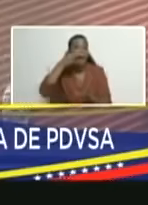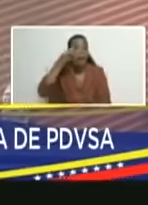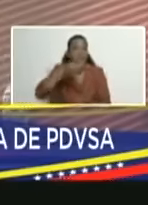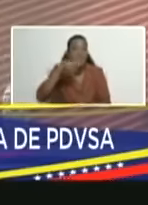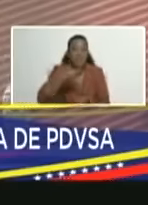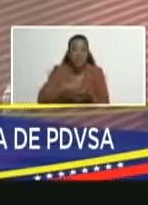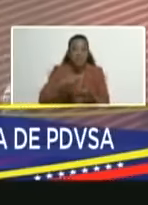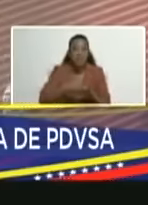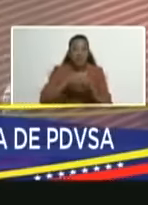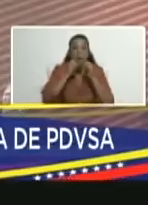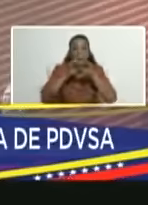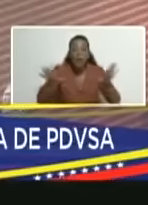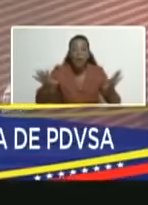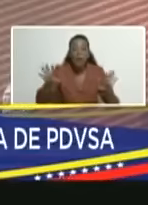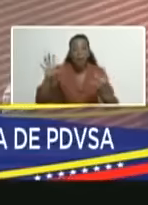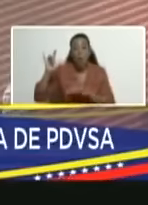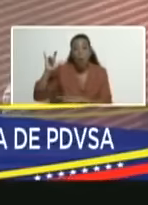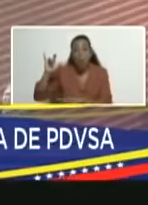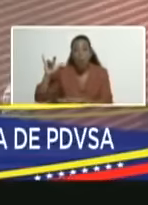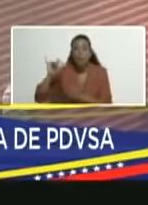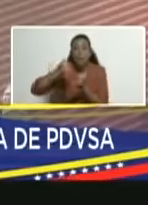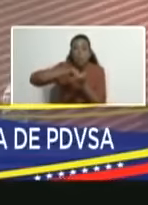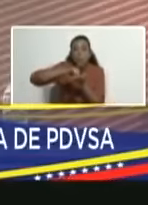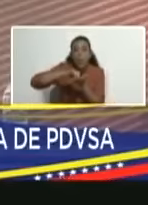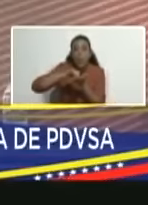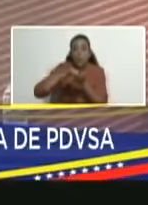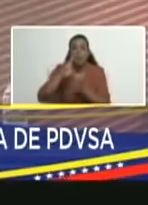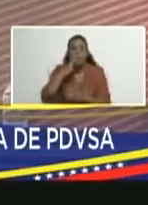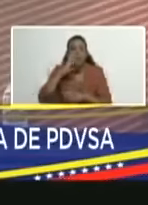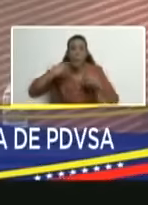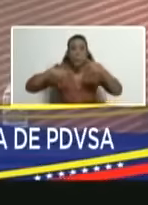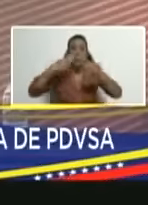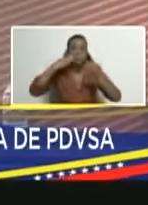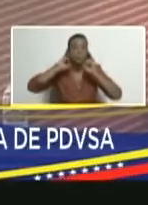Las publicaron. Aquí tengo las fotos, pues.